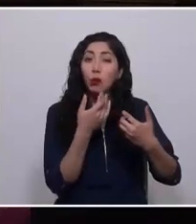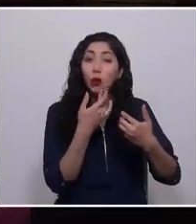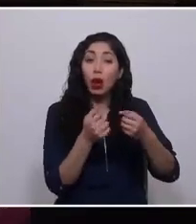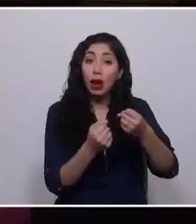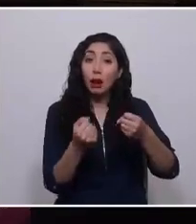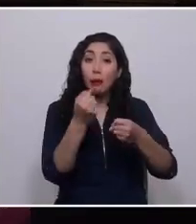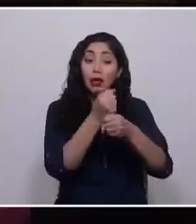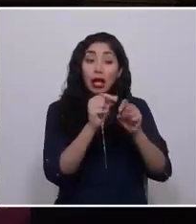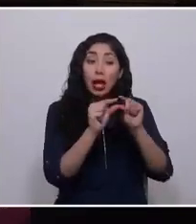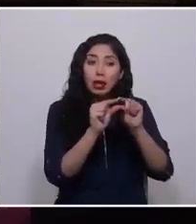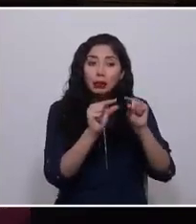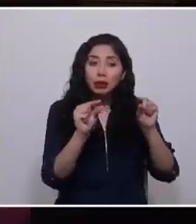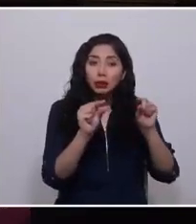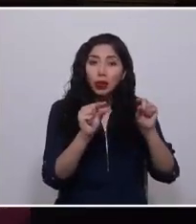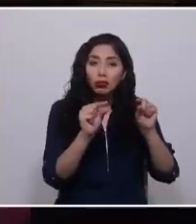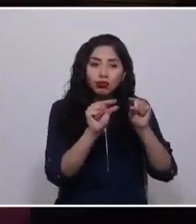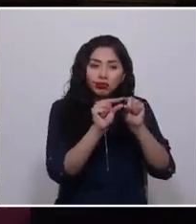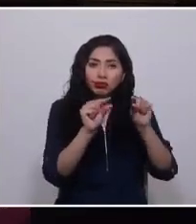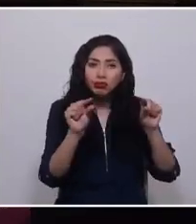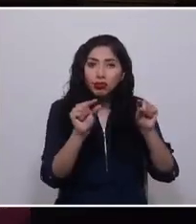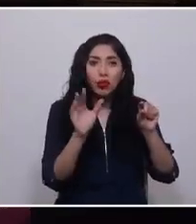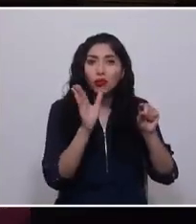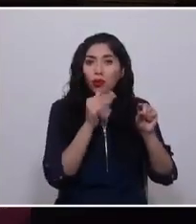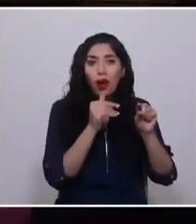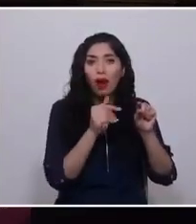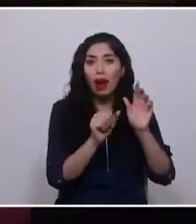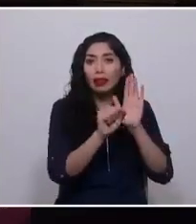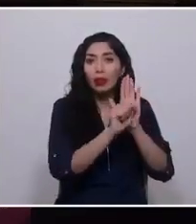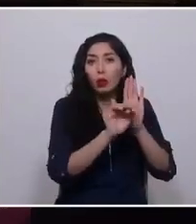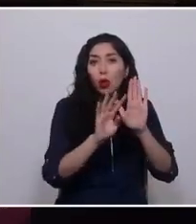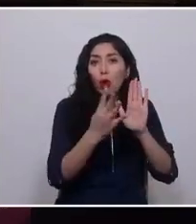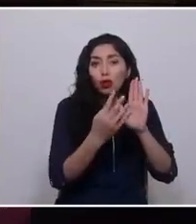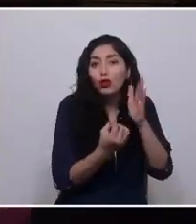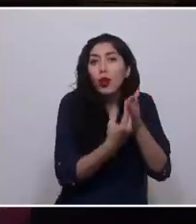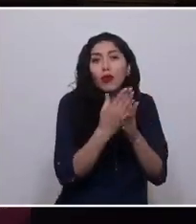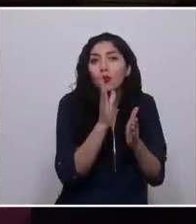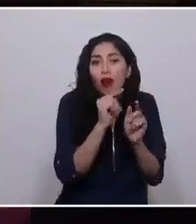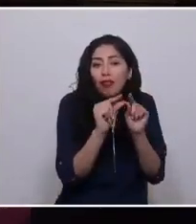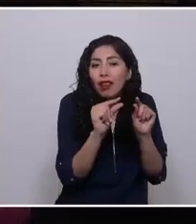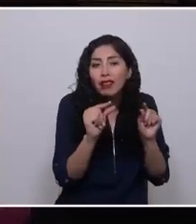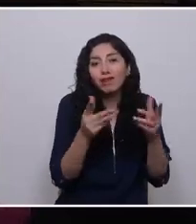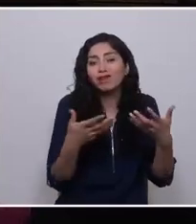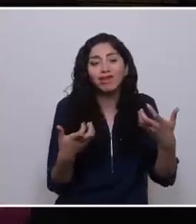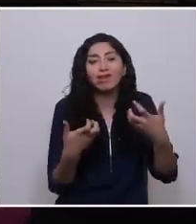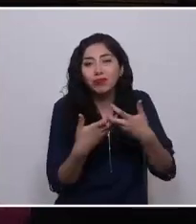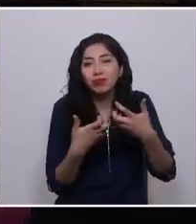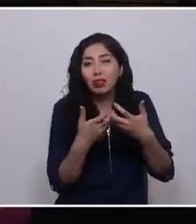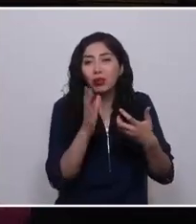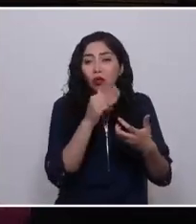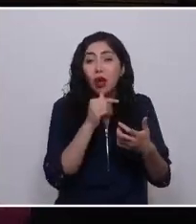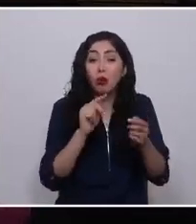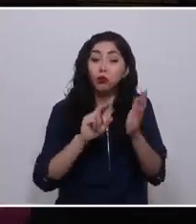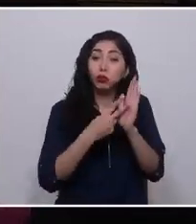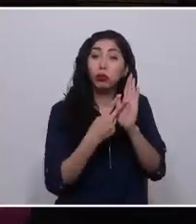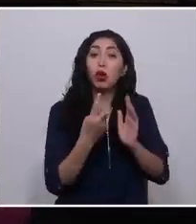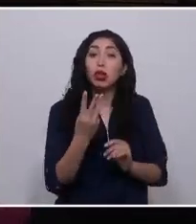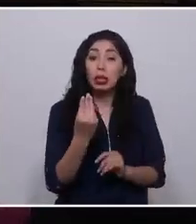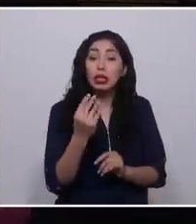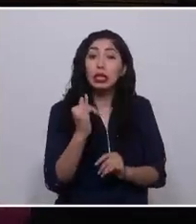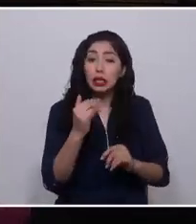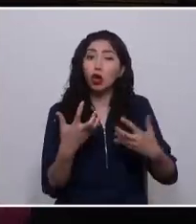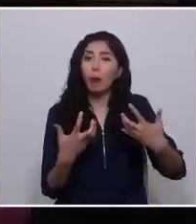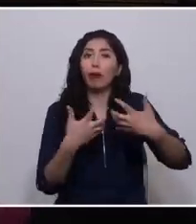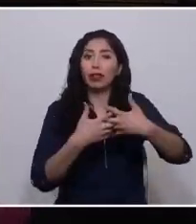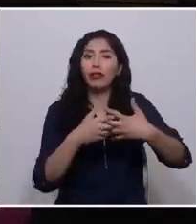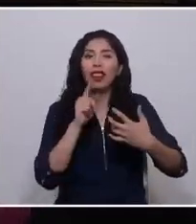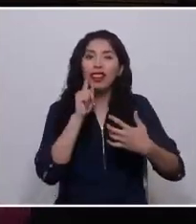se conserva en el artículo 4. La indicación número 13 es compatible, formulada por el señor Arrau y otros